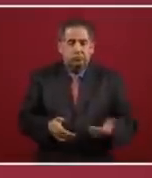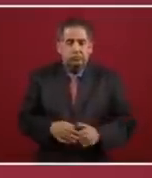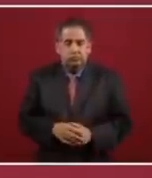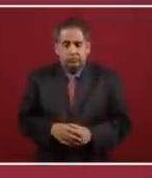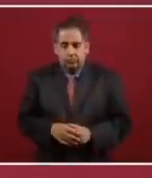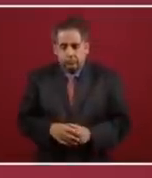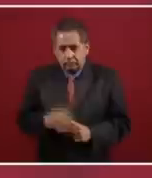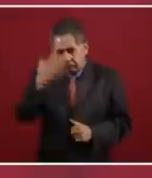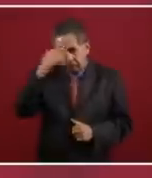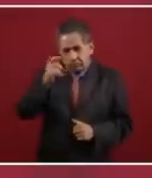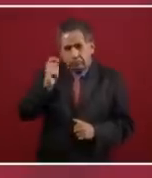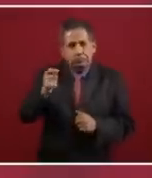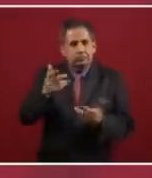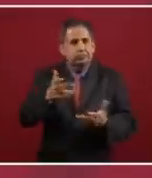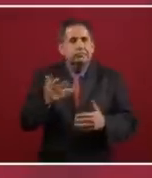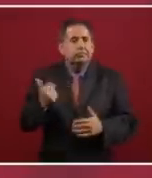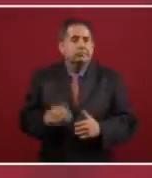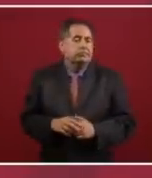¿Saben qué hacían?